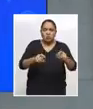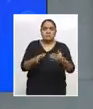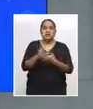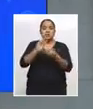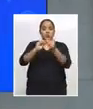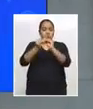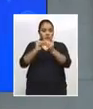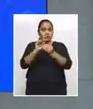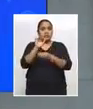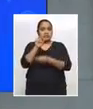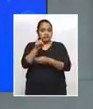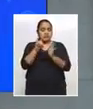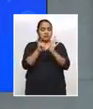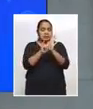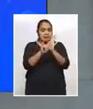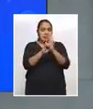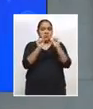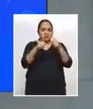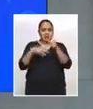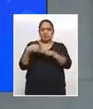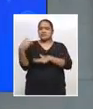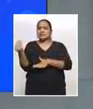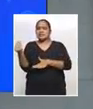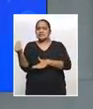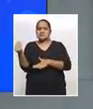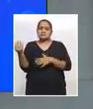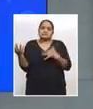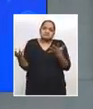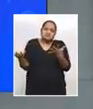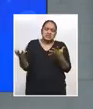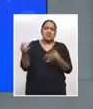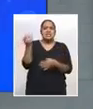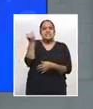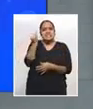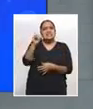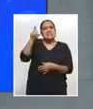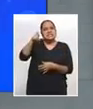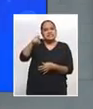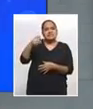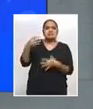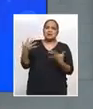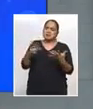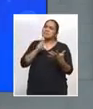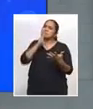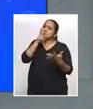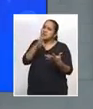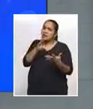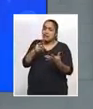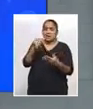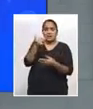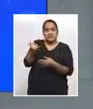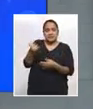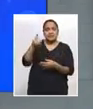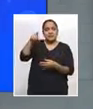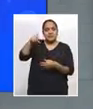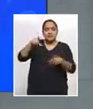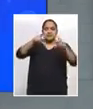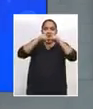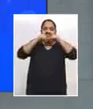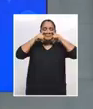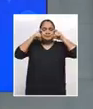identidad le permite que pueda abastecerse, mañana solo salga si realmente lo amerita. Y si sale, use la mascarilla. No es